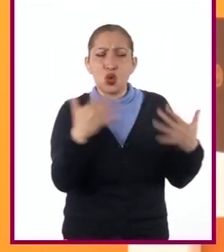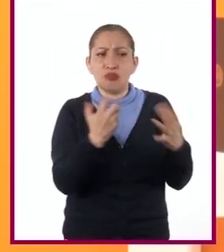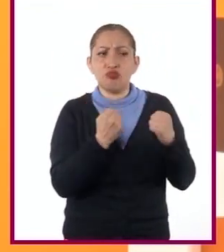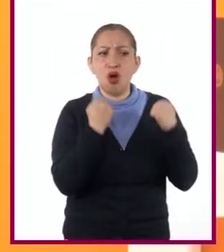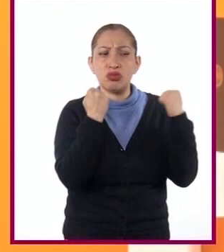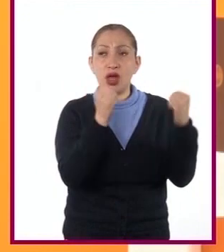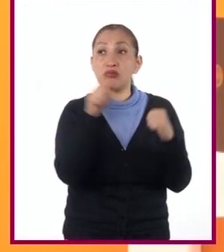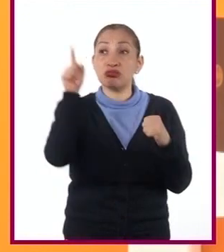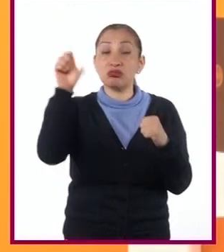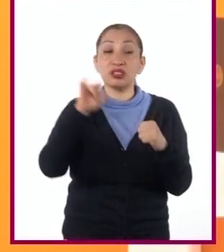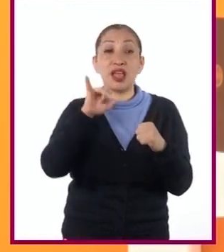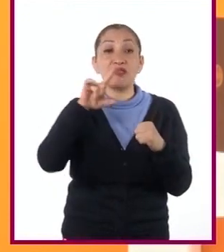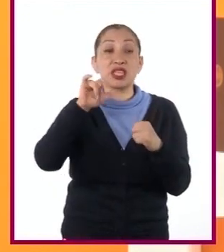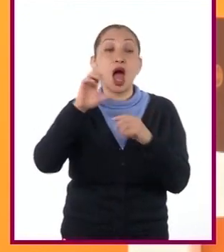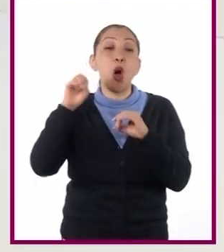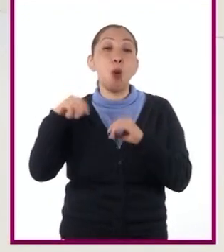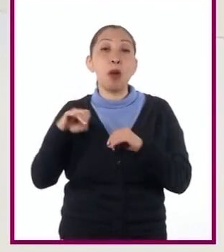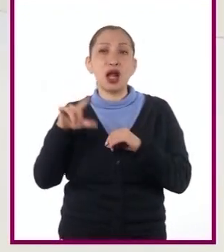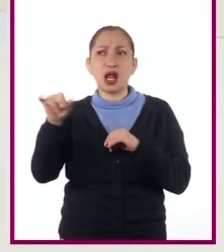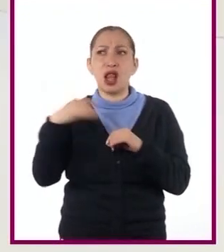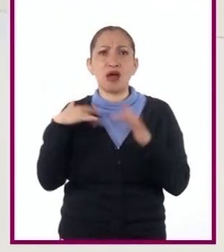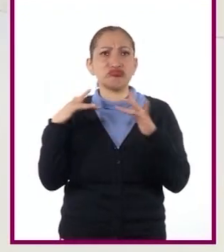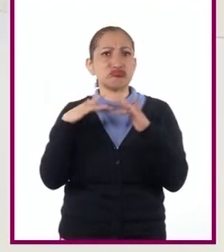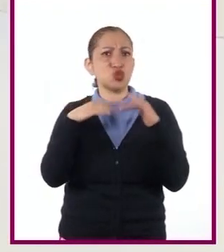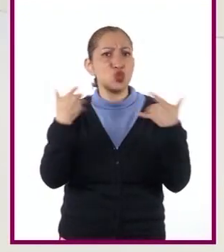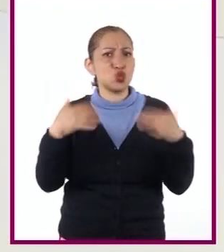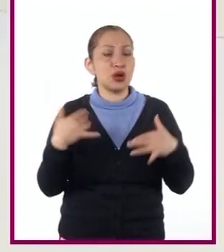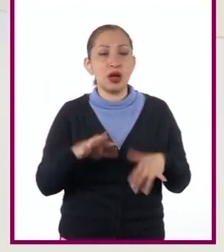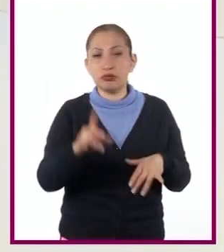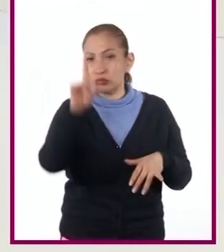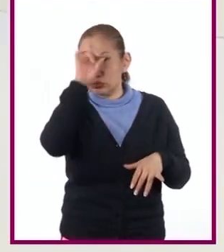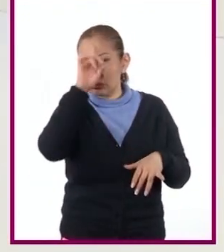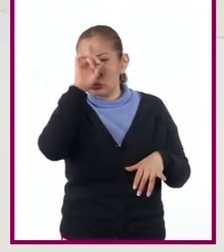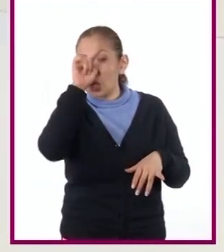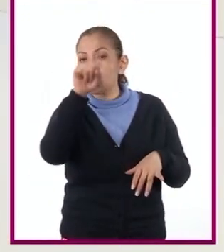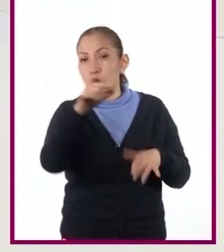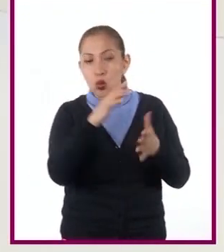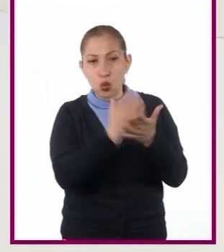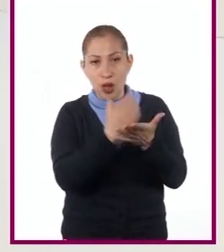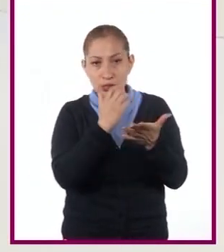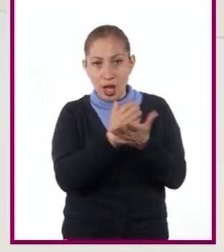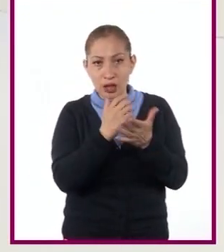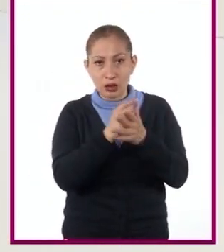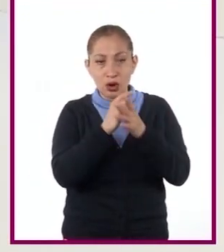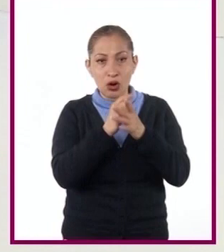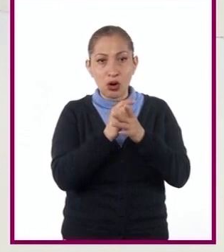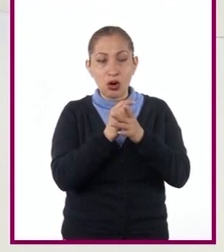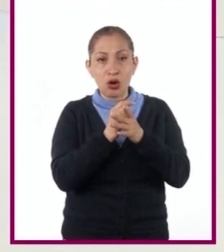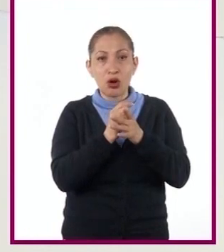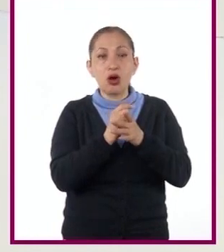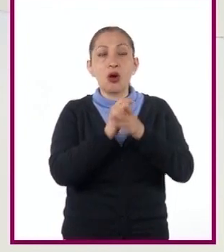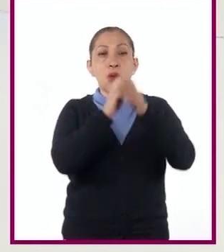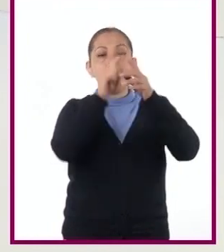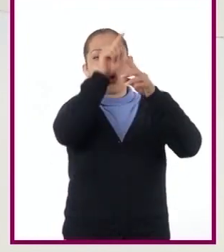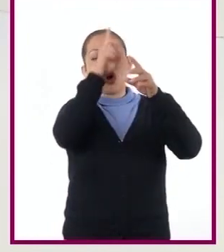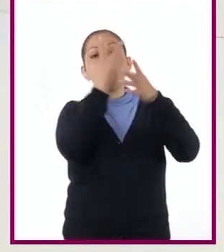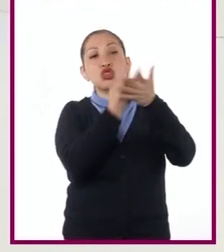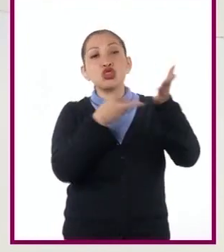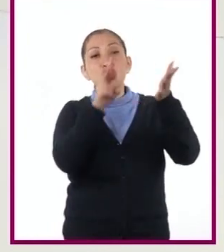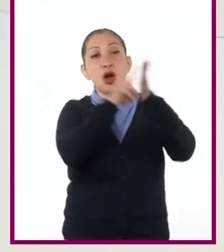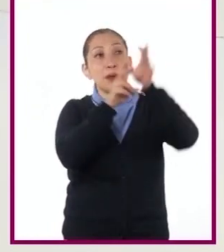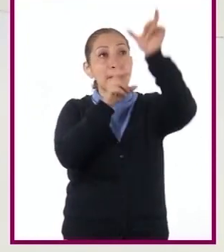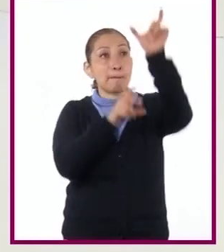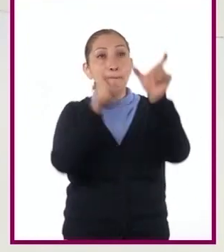llegaban hasta Sevilla o hasta Manila. Les recomiendo que hagan en su libreta un cuadro de doble entrada. En una